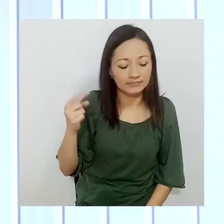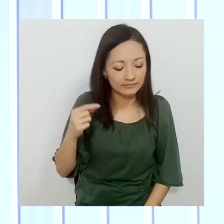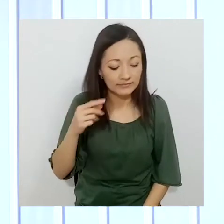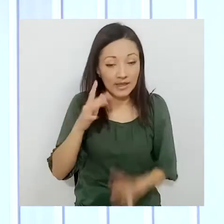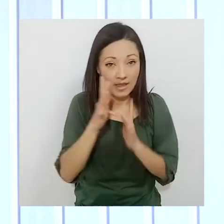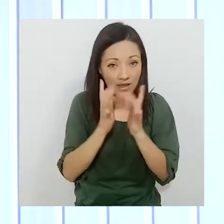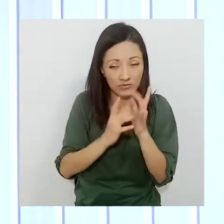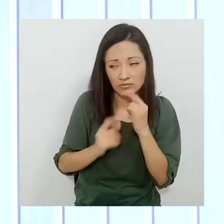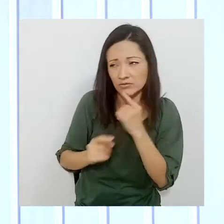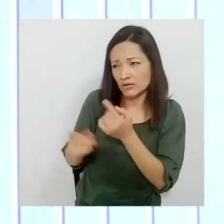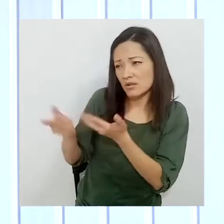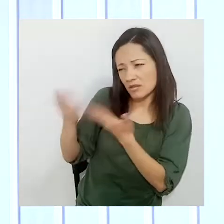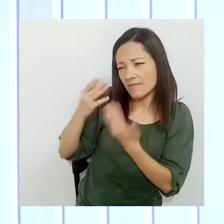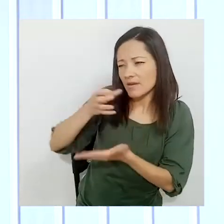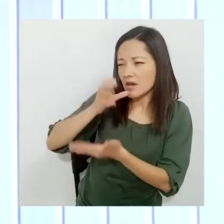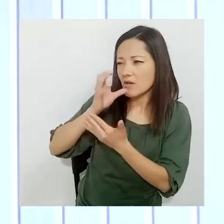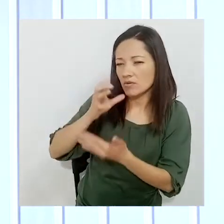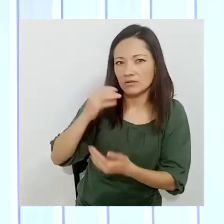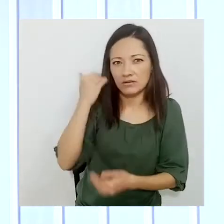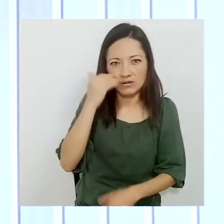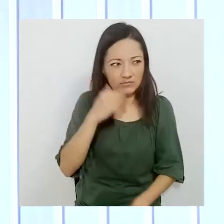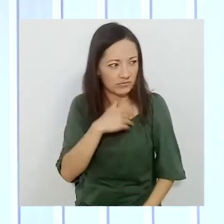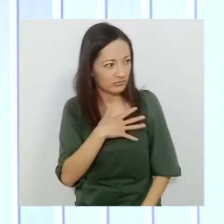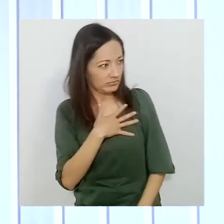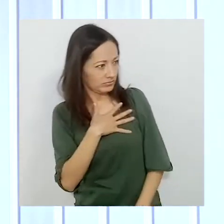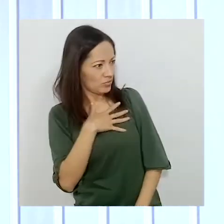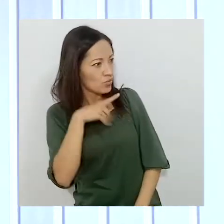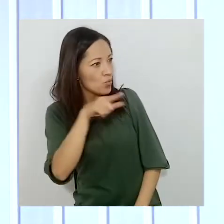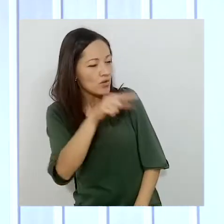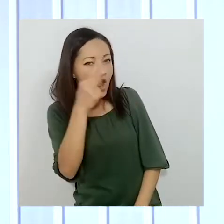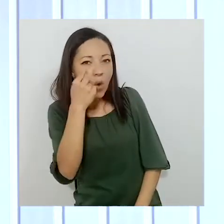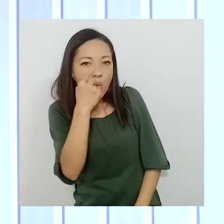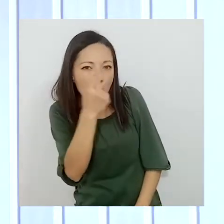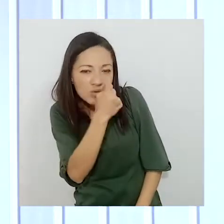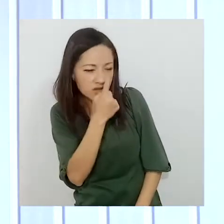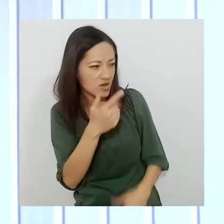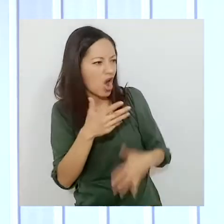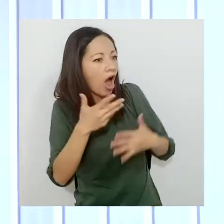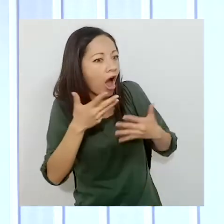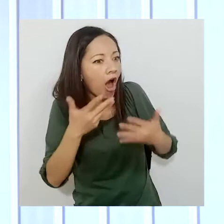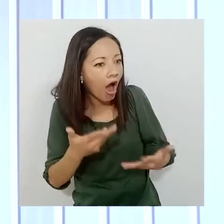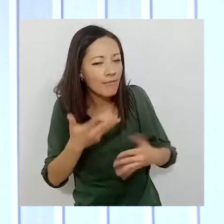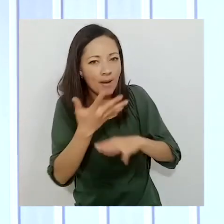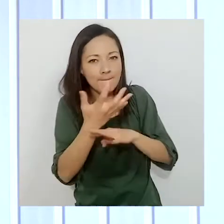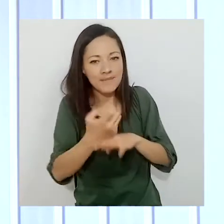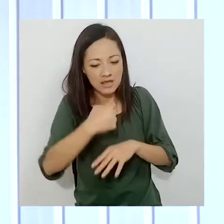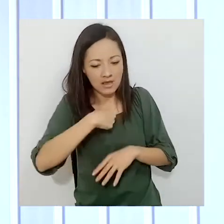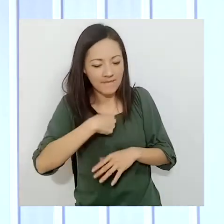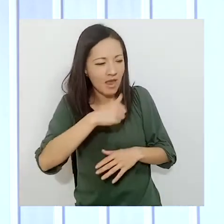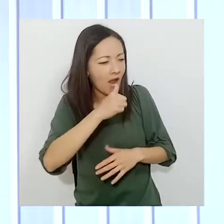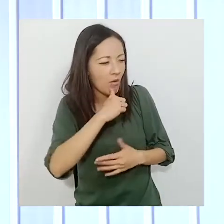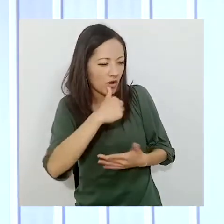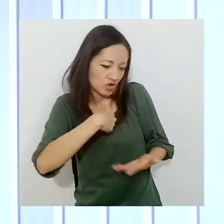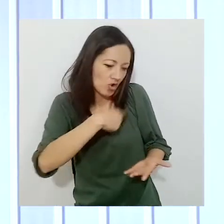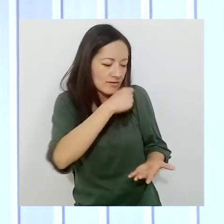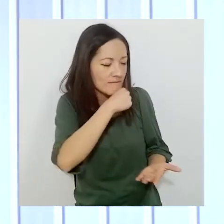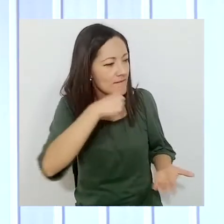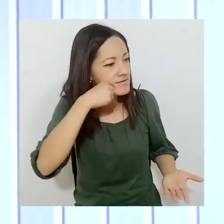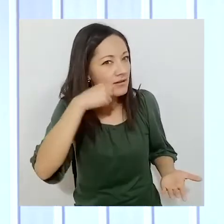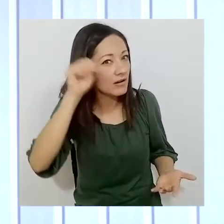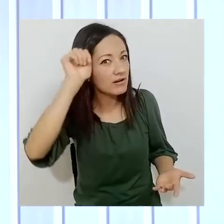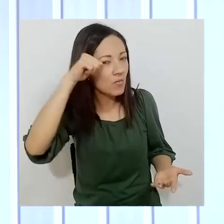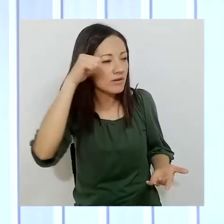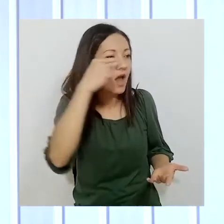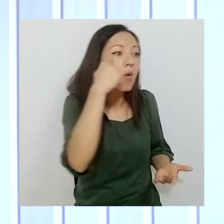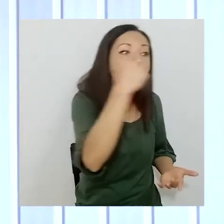mujer samaritana le dijo, ¿cómo tú, siendo judío, me pides a mí de beber, que soy mujer samaritana? Porque judíos